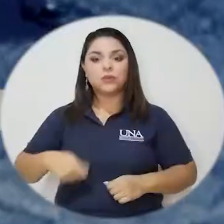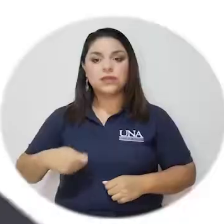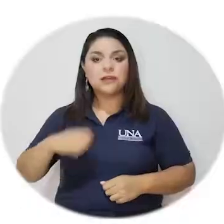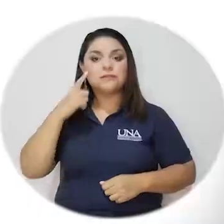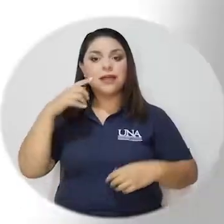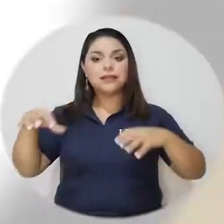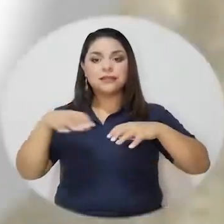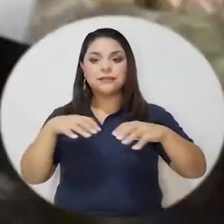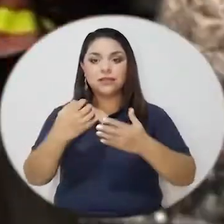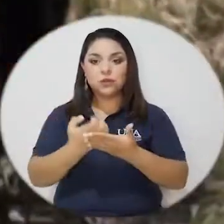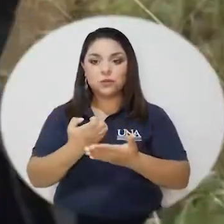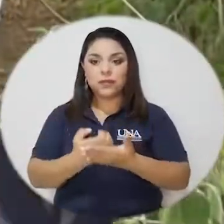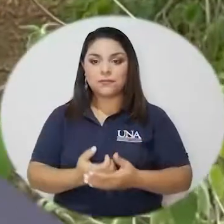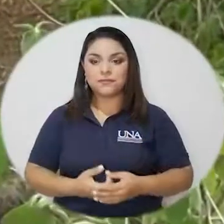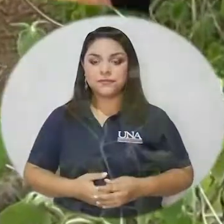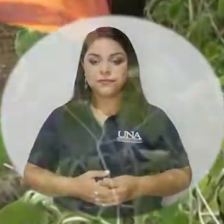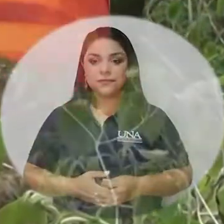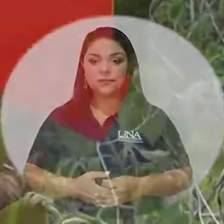economía.